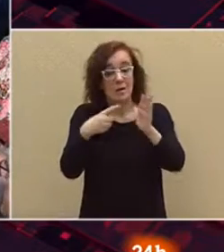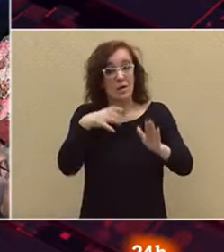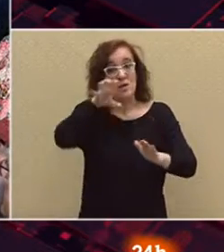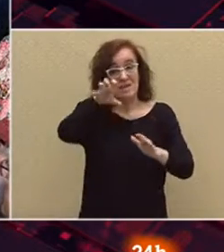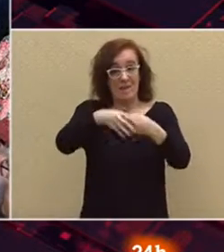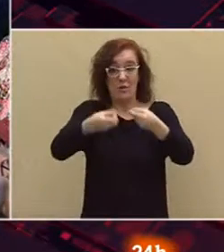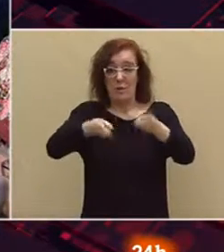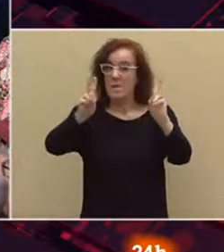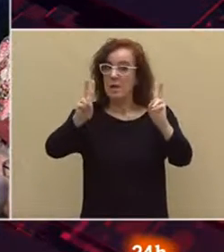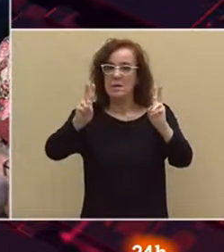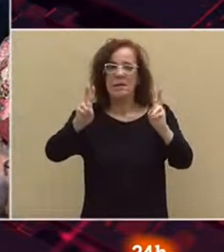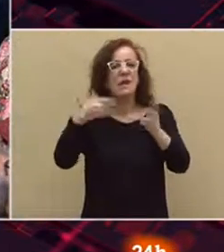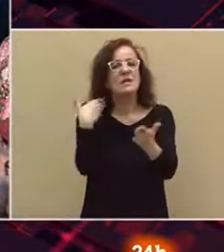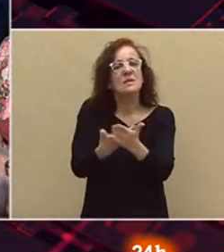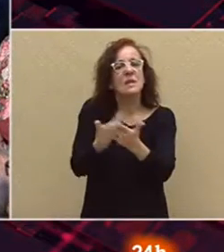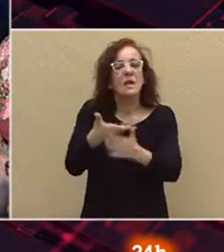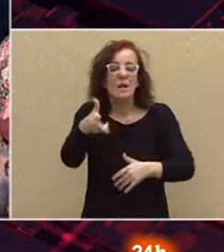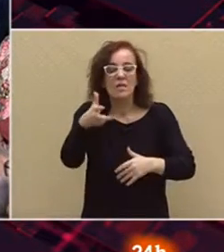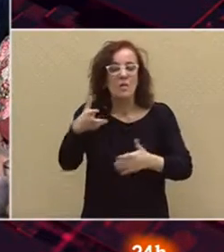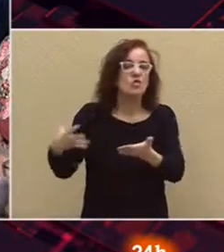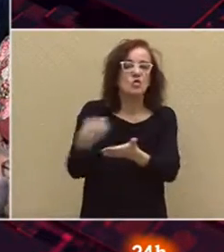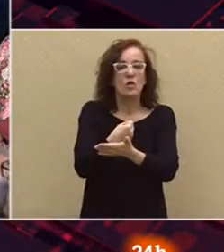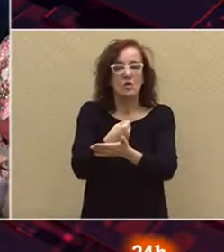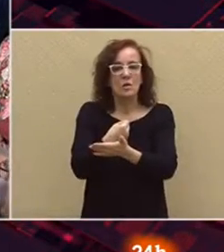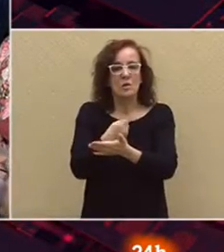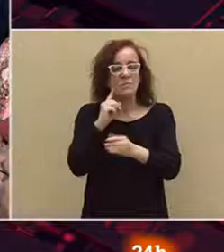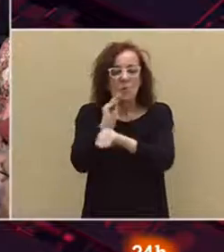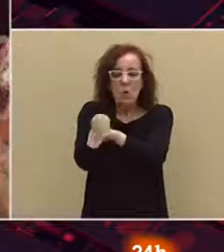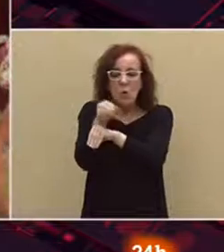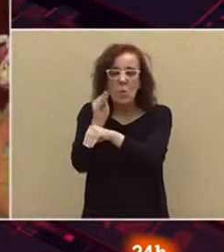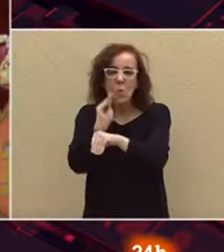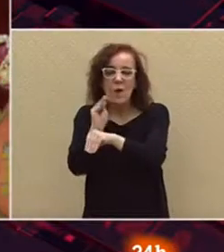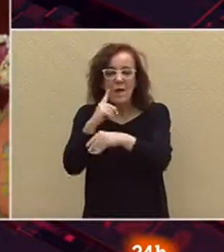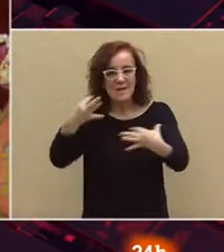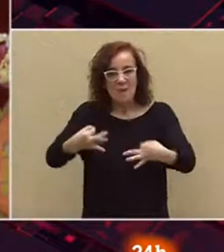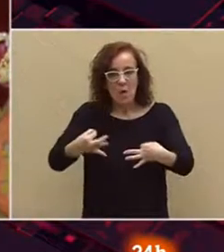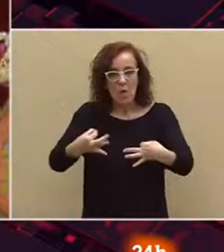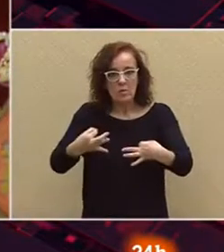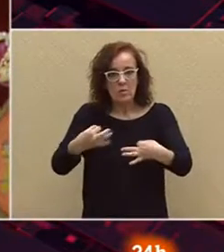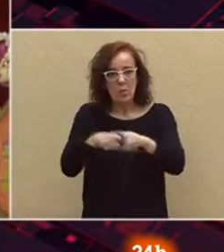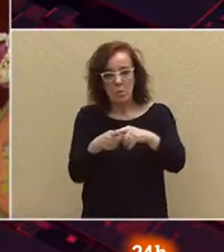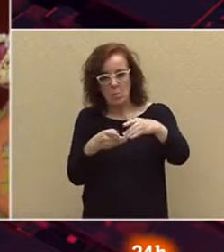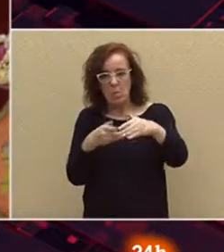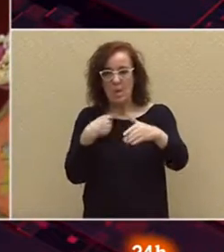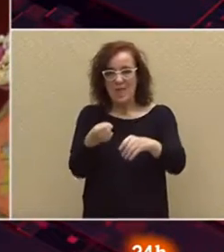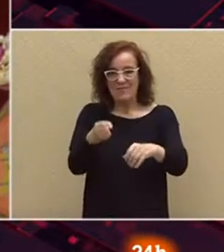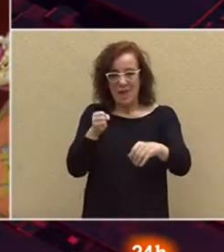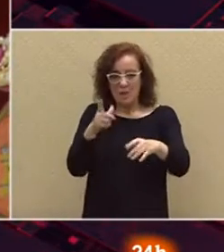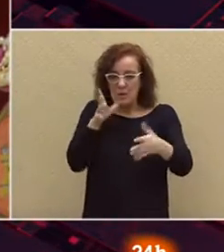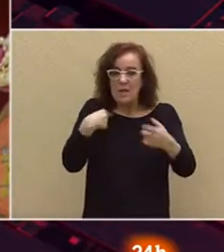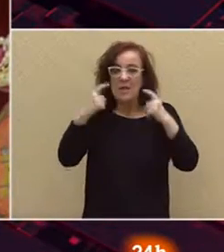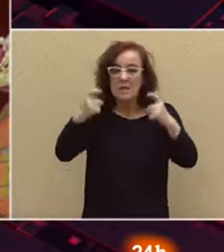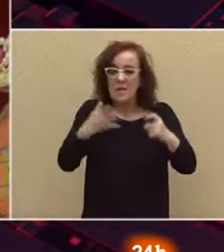la garantía de los derechos de todos, la guardiana de nuestra seguridad, el freno contra el intento de cualquiera que pretenda